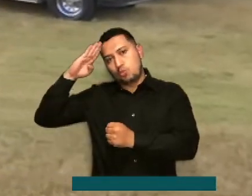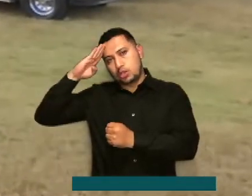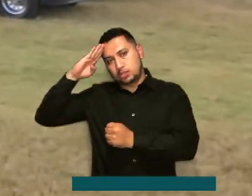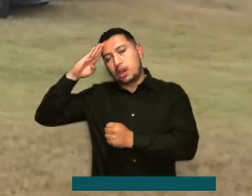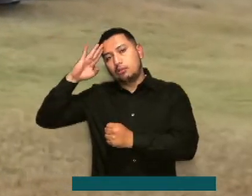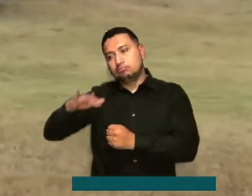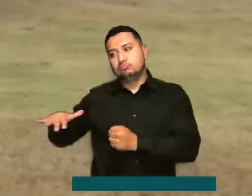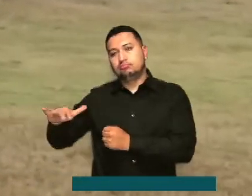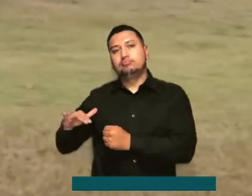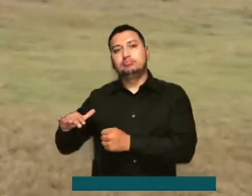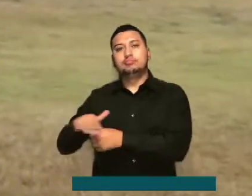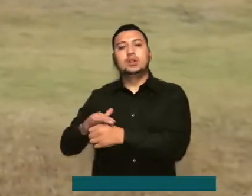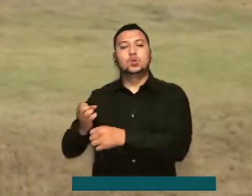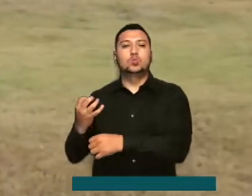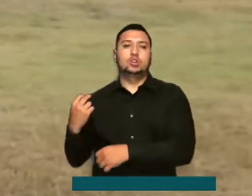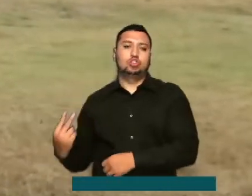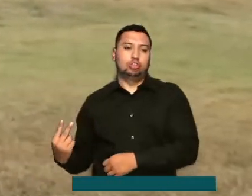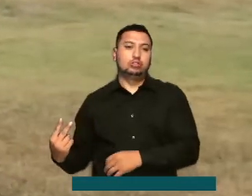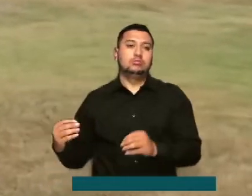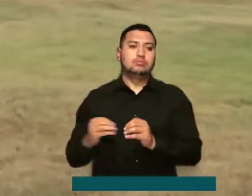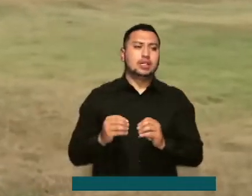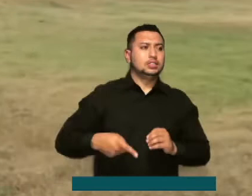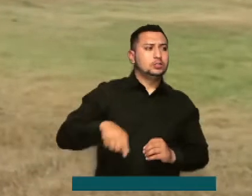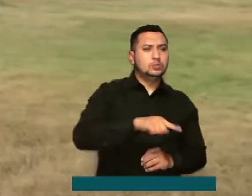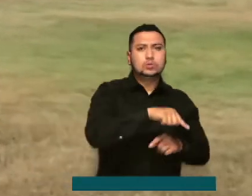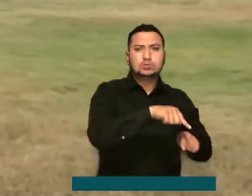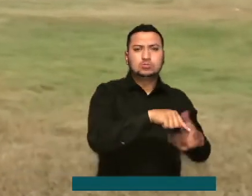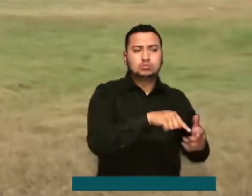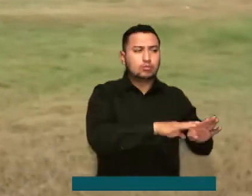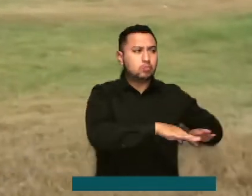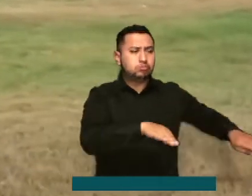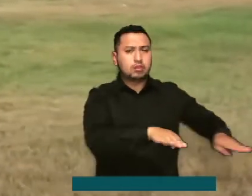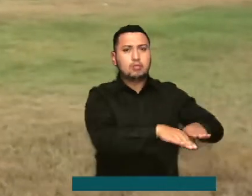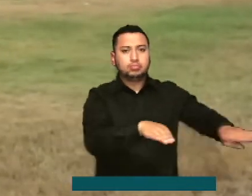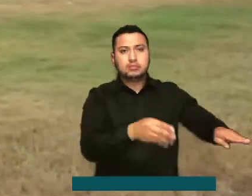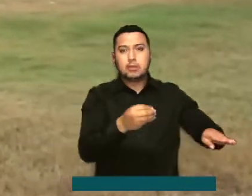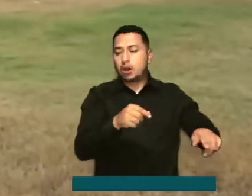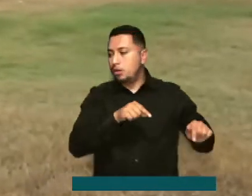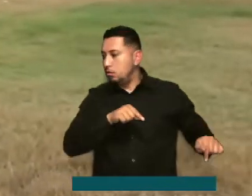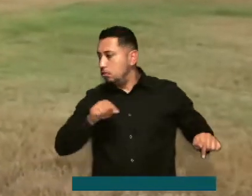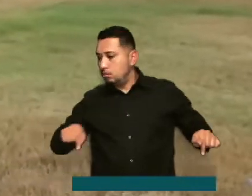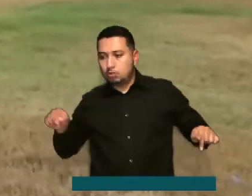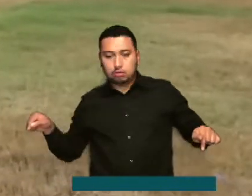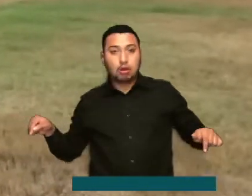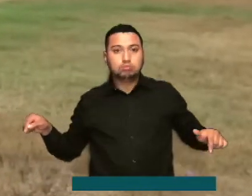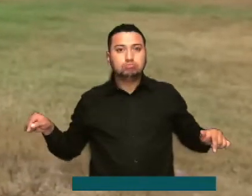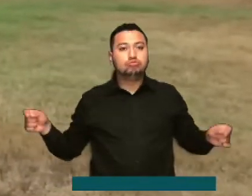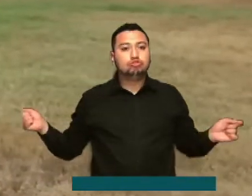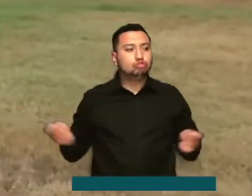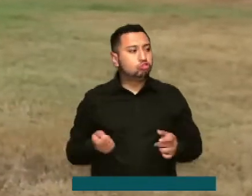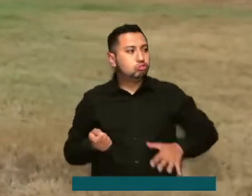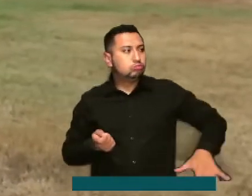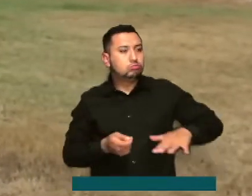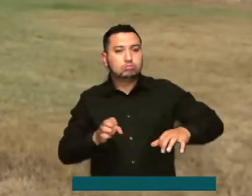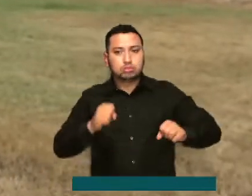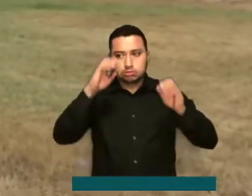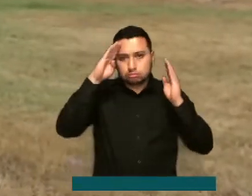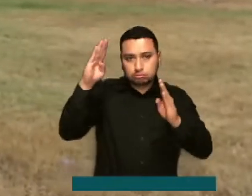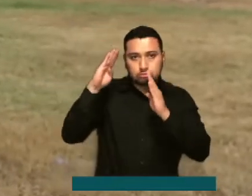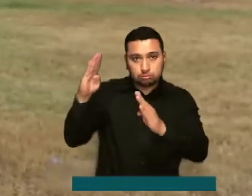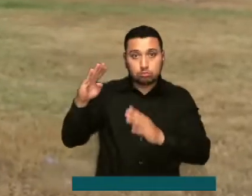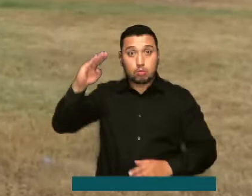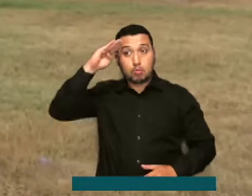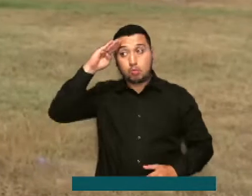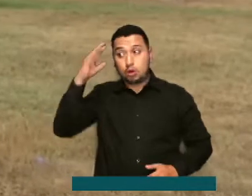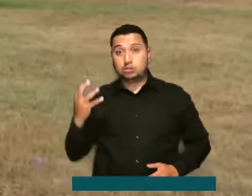integrada de emergencias y seguridad. En un futuro, en esta zona se podrán atender emergencias de manera más rápida y eficaz, pues además de la